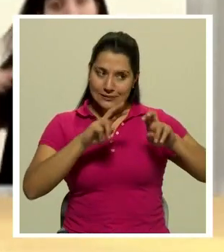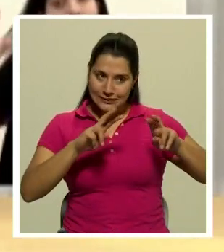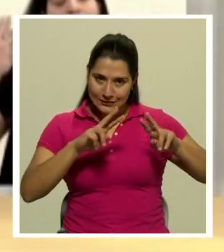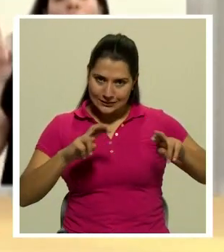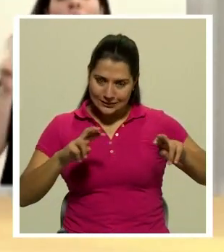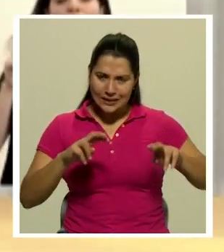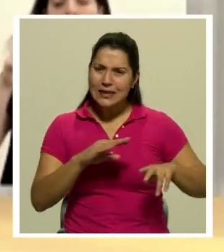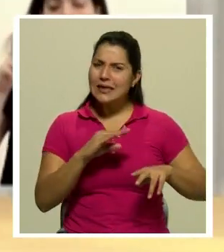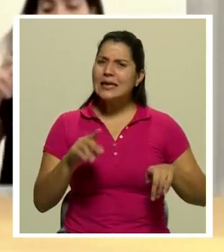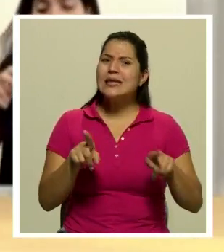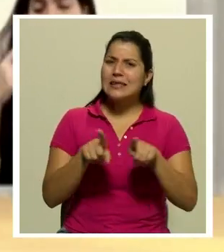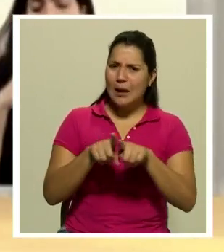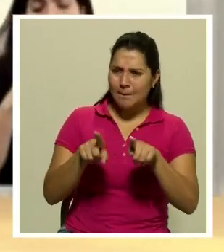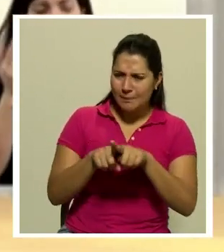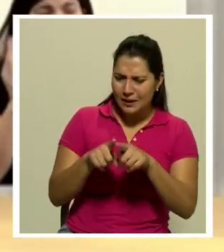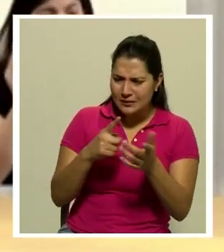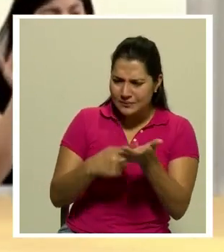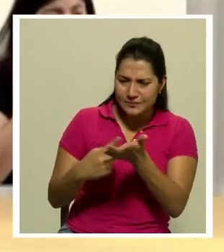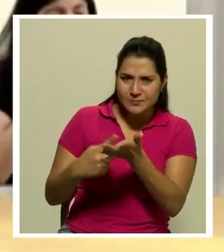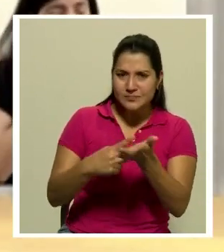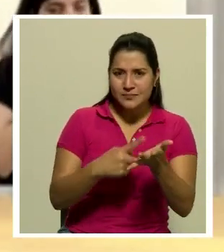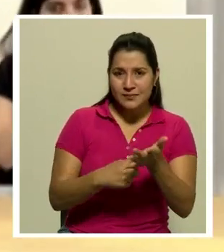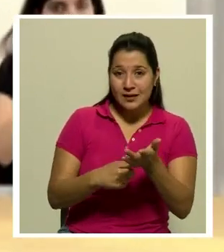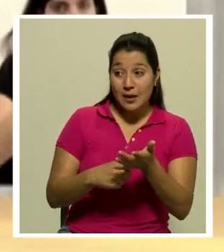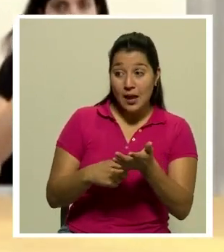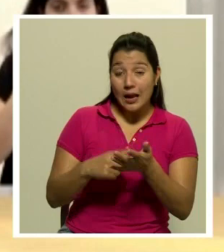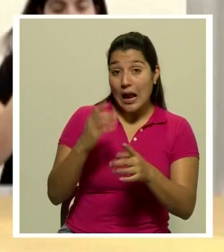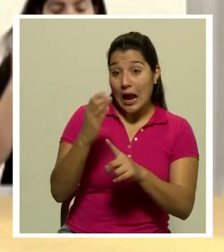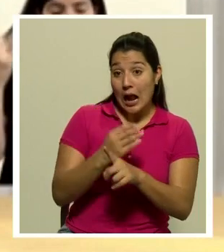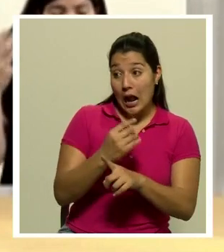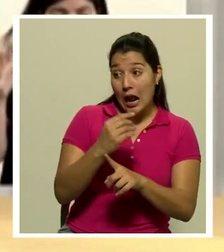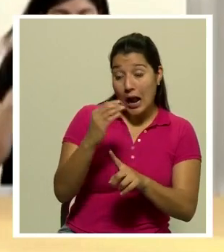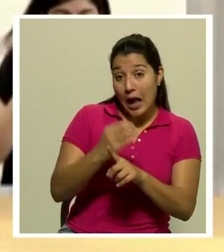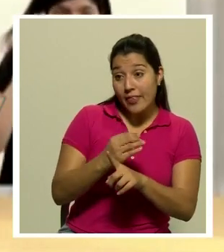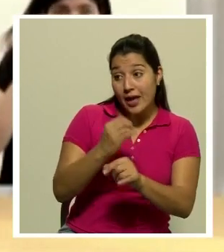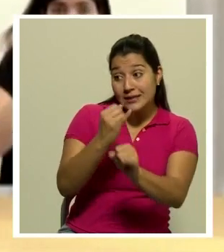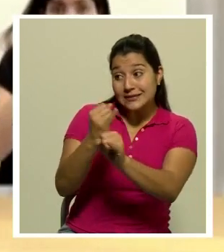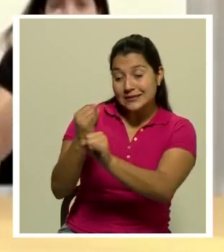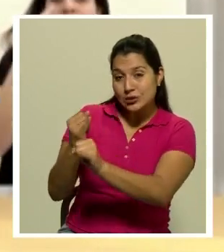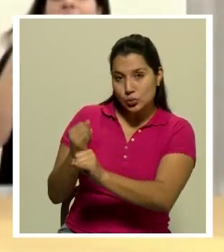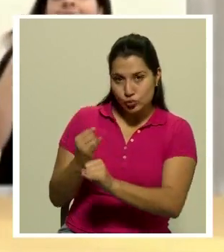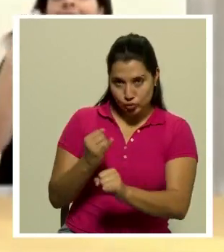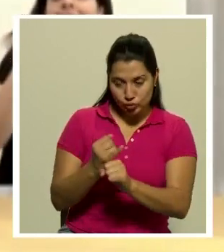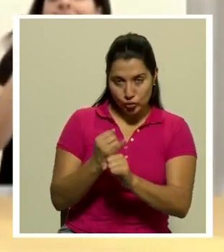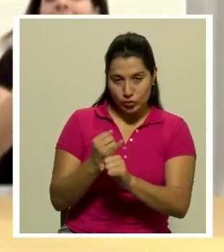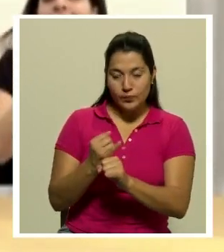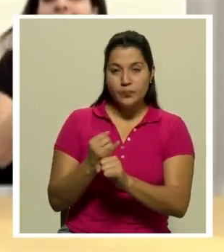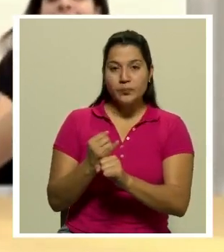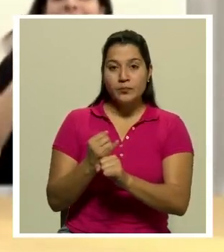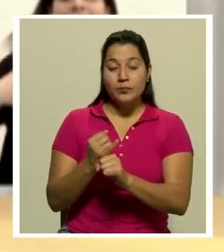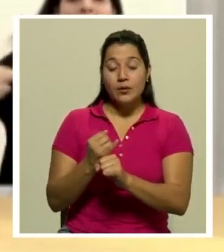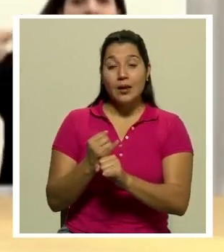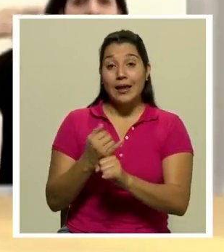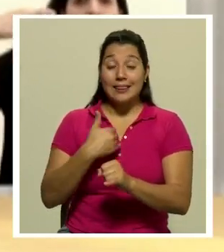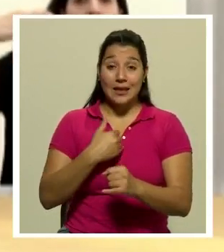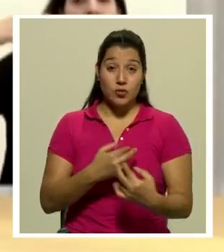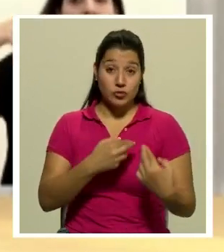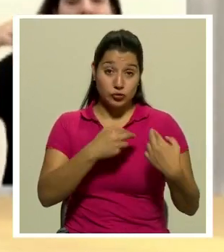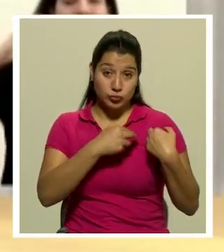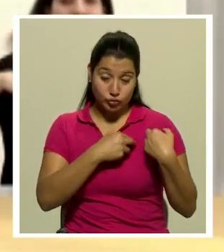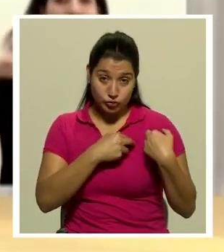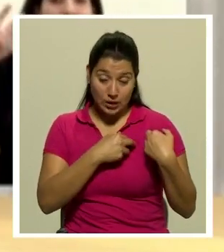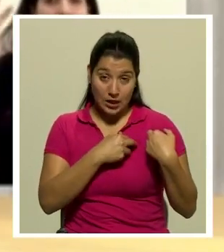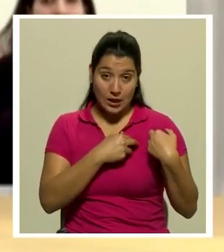en perspectiva desde las instituciones que estamos en el ámbito social, como de las instituciones y los rectores también de la